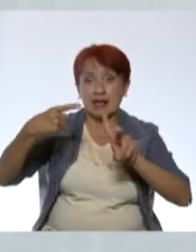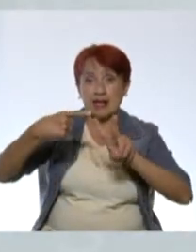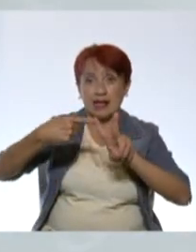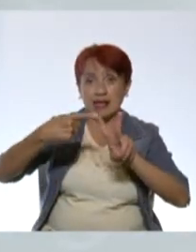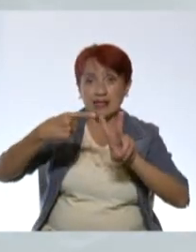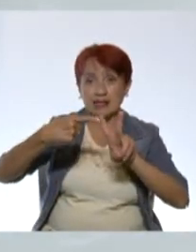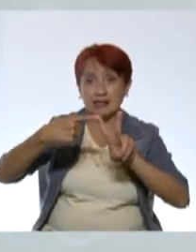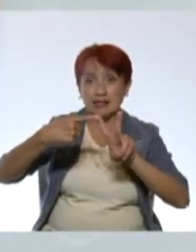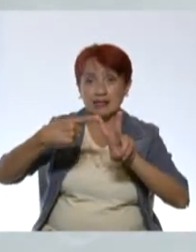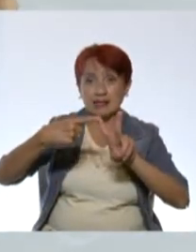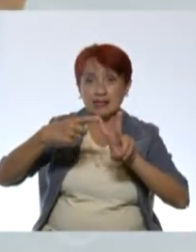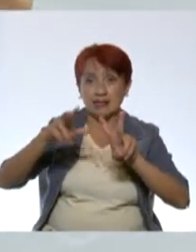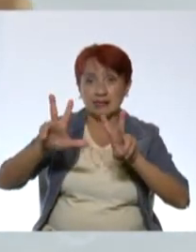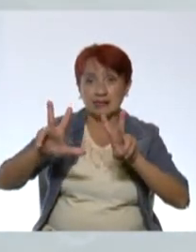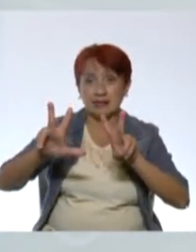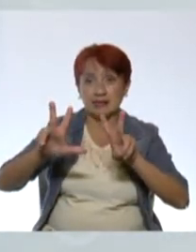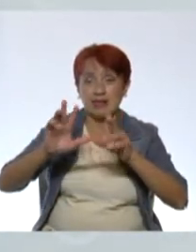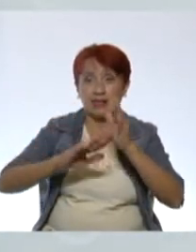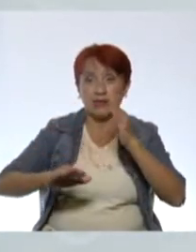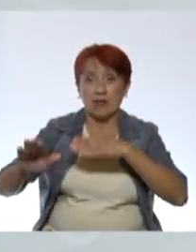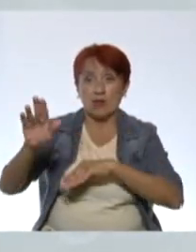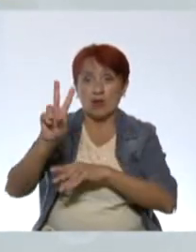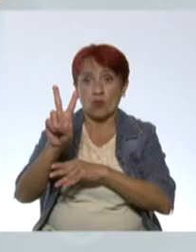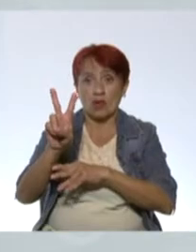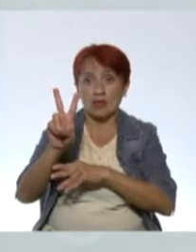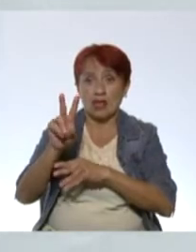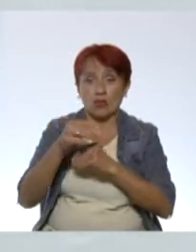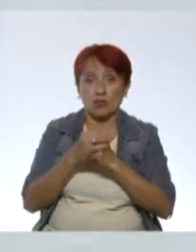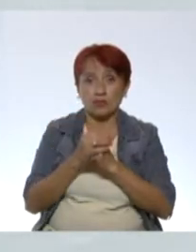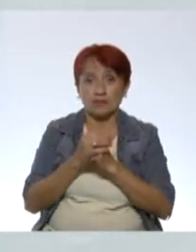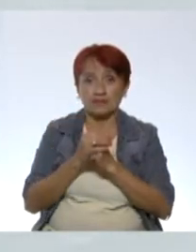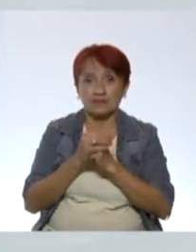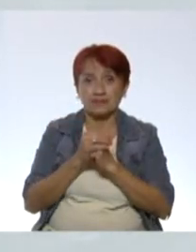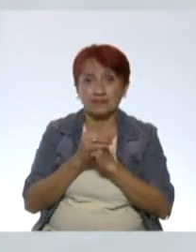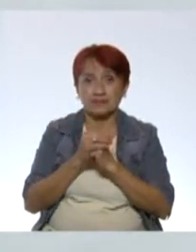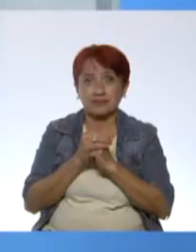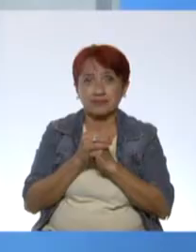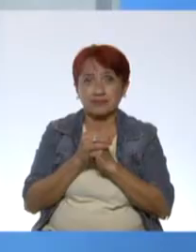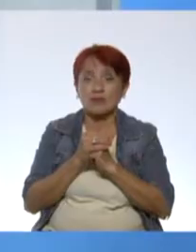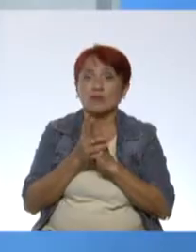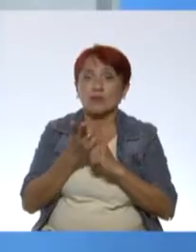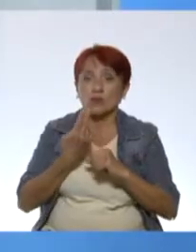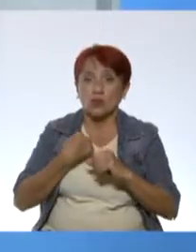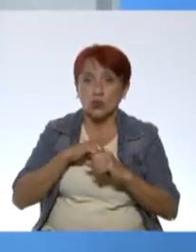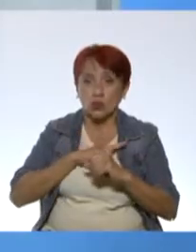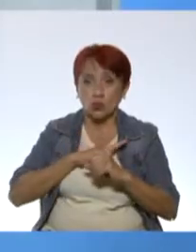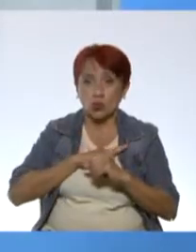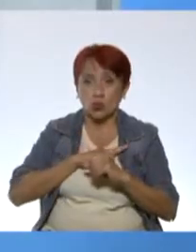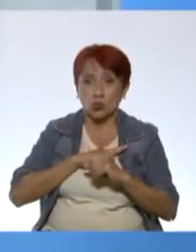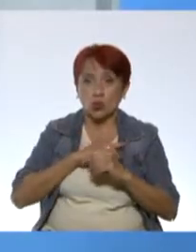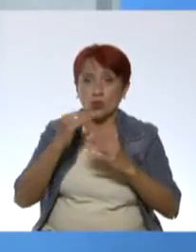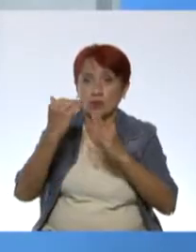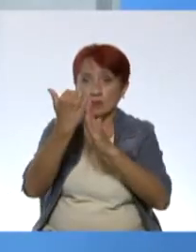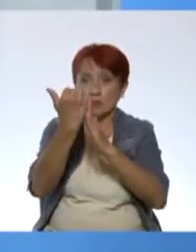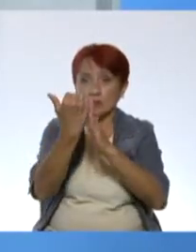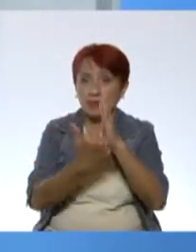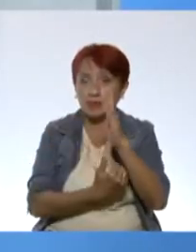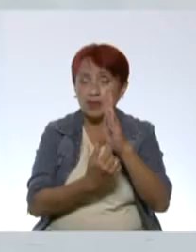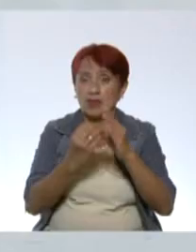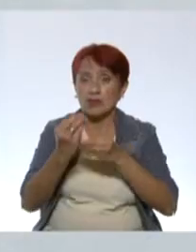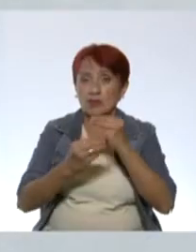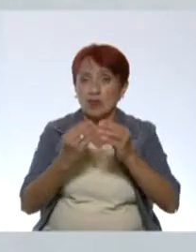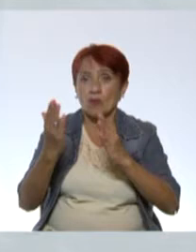de 3 al cuadrado. ¿Ok? Si nosotros despejamos